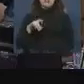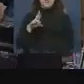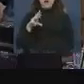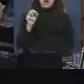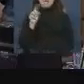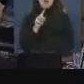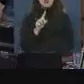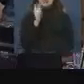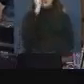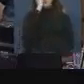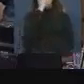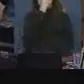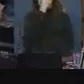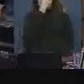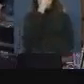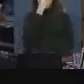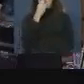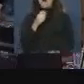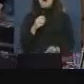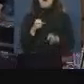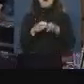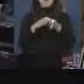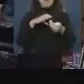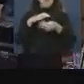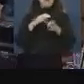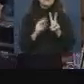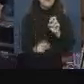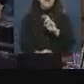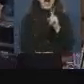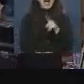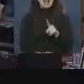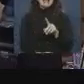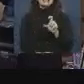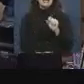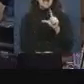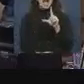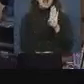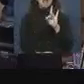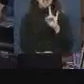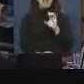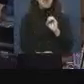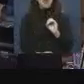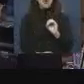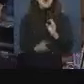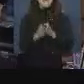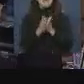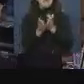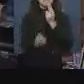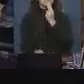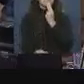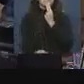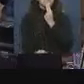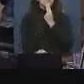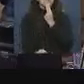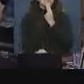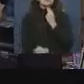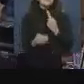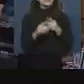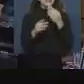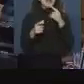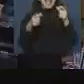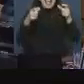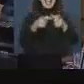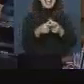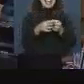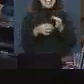frutillar en Puerto vara en calbuco mismo Puerto y en muchas otras comunas de La Isla Grande de